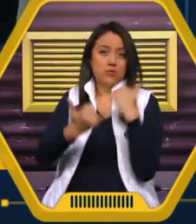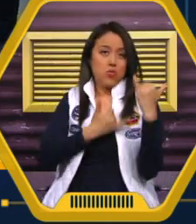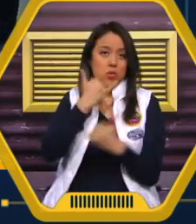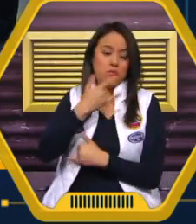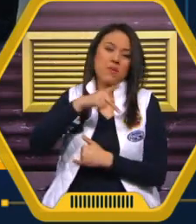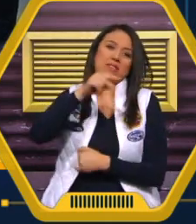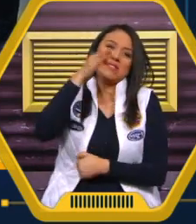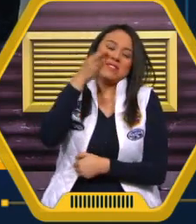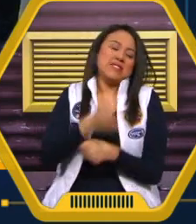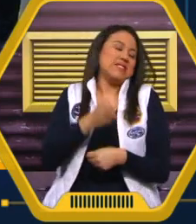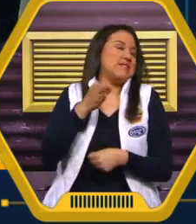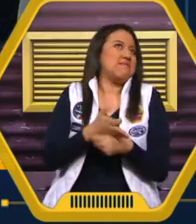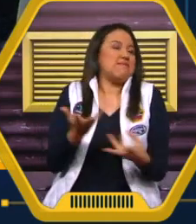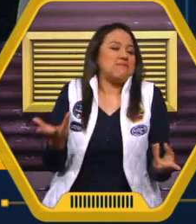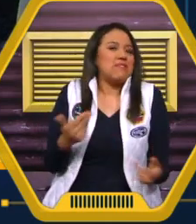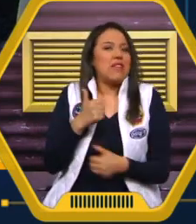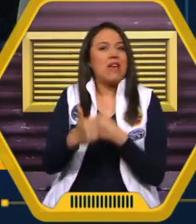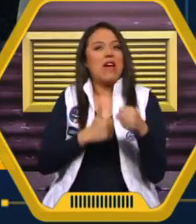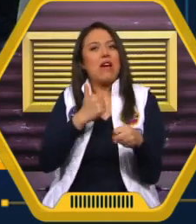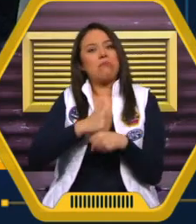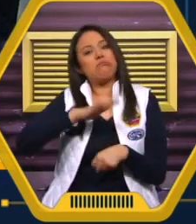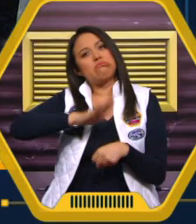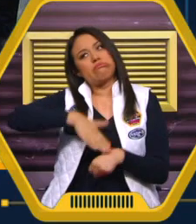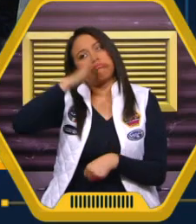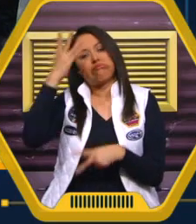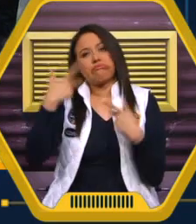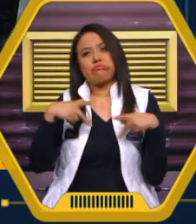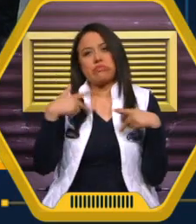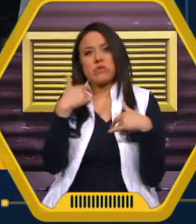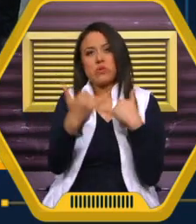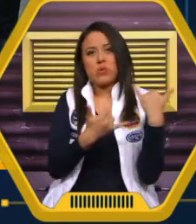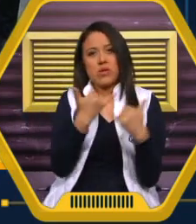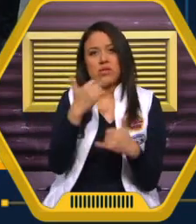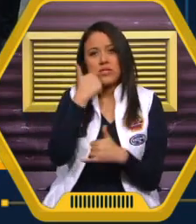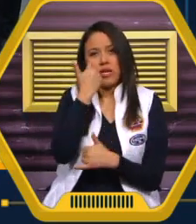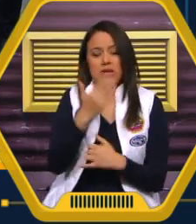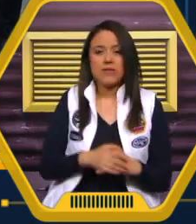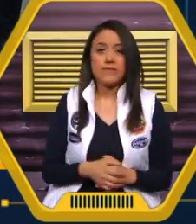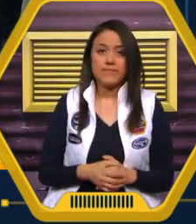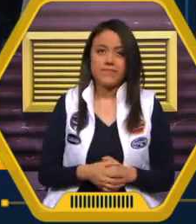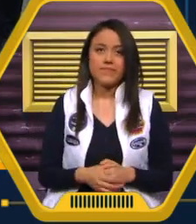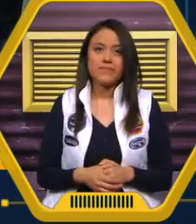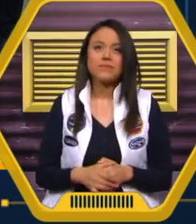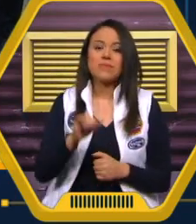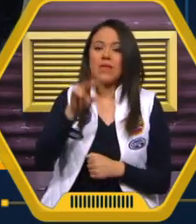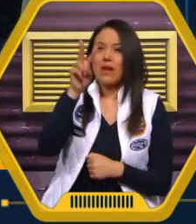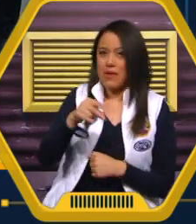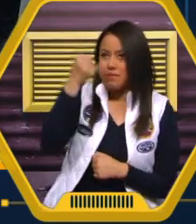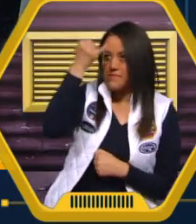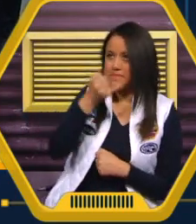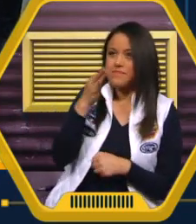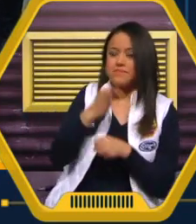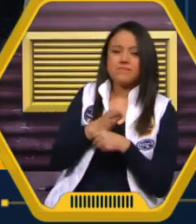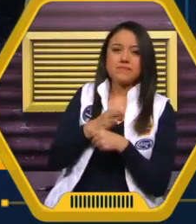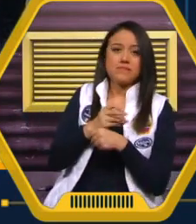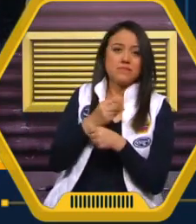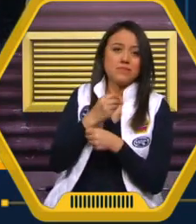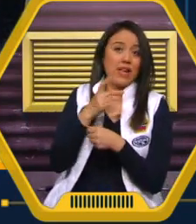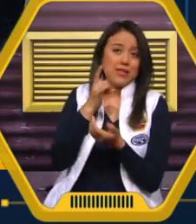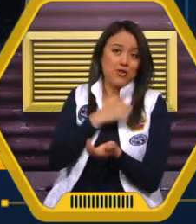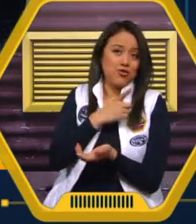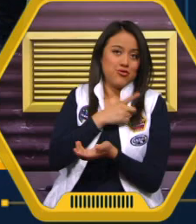año pues ha incrementado la lista de peticiones. Así es, jefe. Y bueno, pues ellos obviamente no vienen con las manos vacías aquí